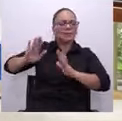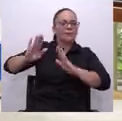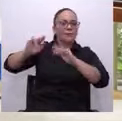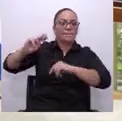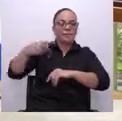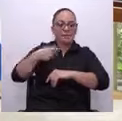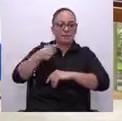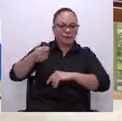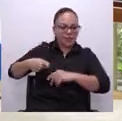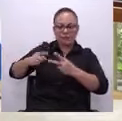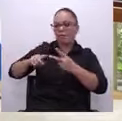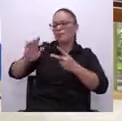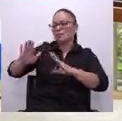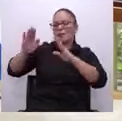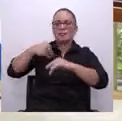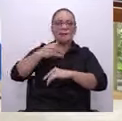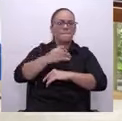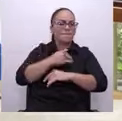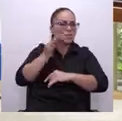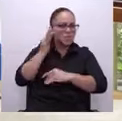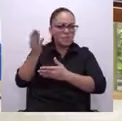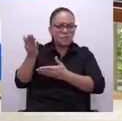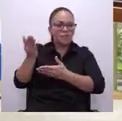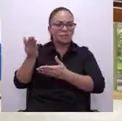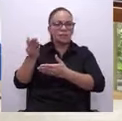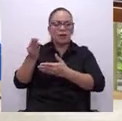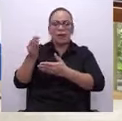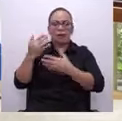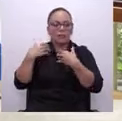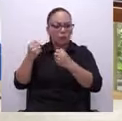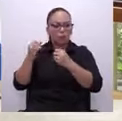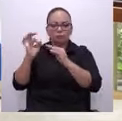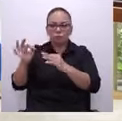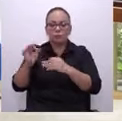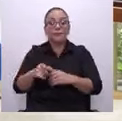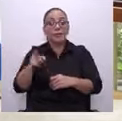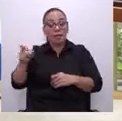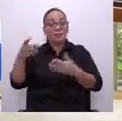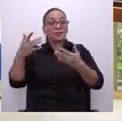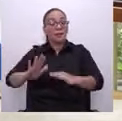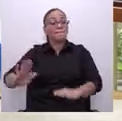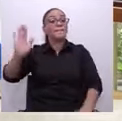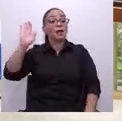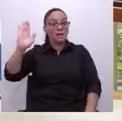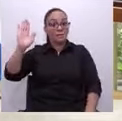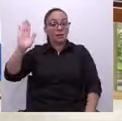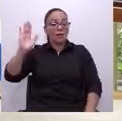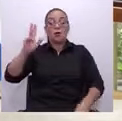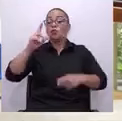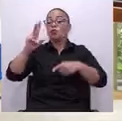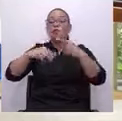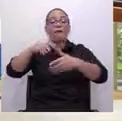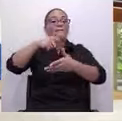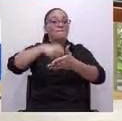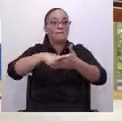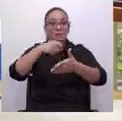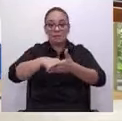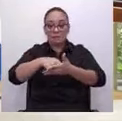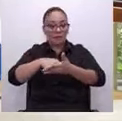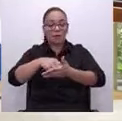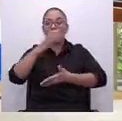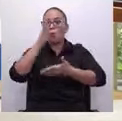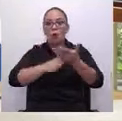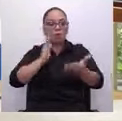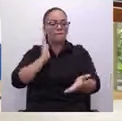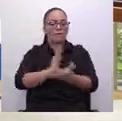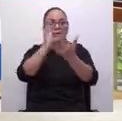ministra de Salud. Ya ella ha dado su palabra de que no va a firmar ni erosionar la